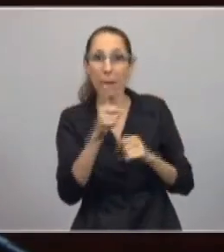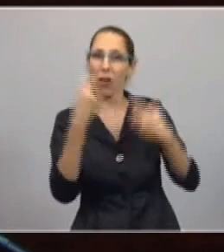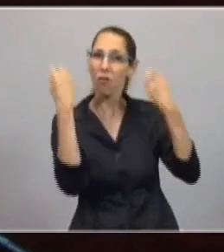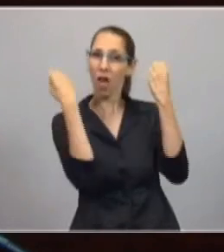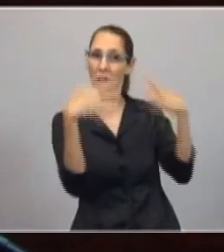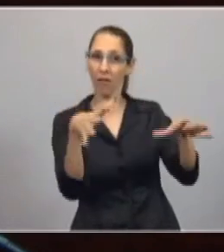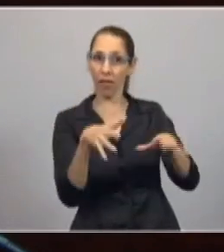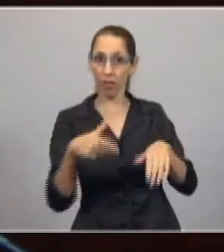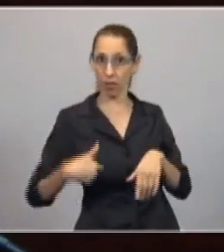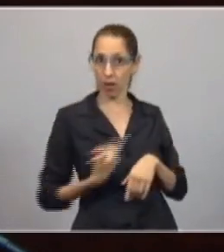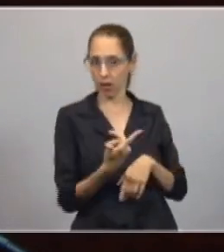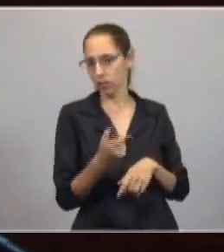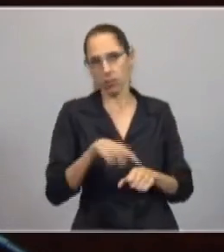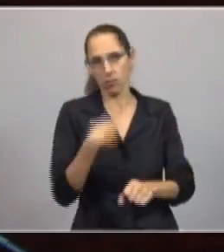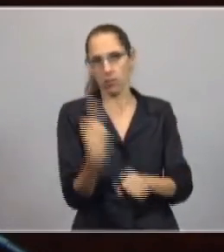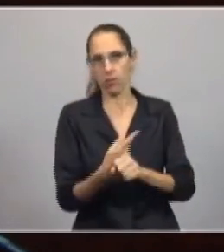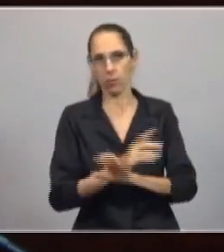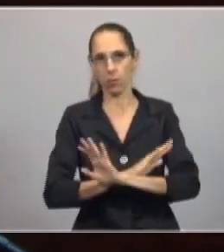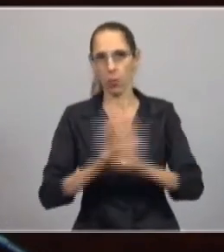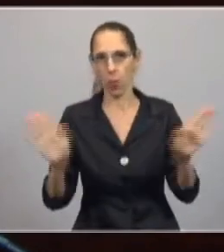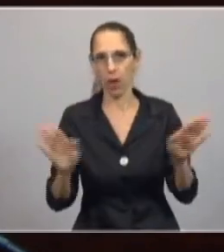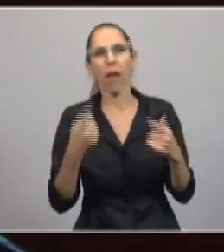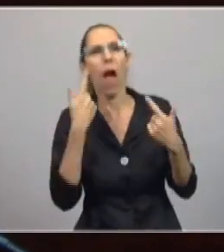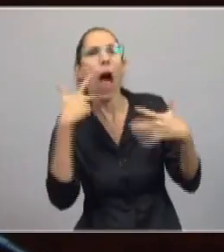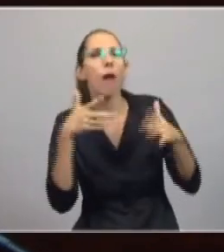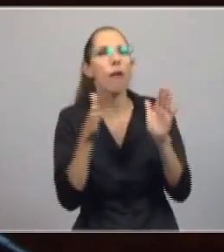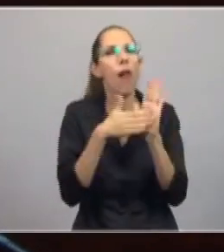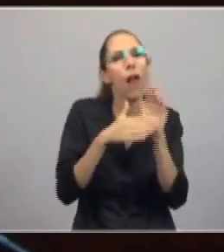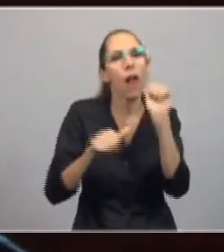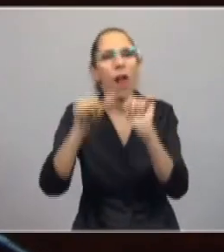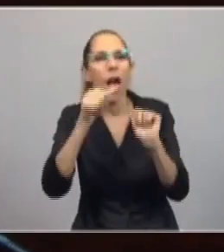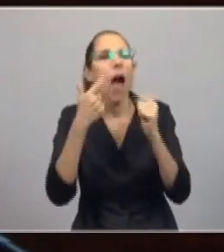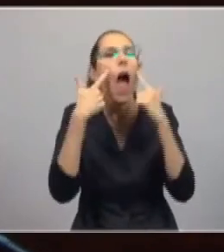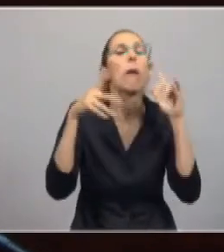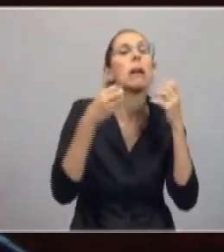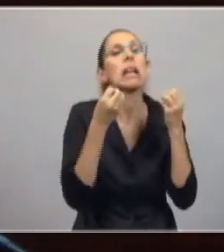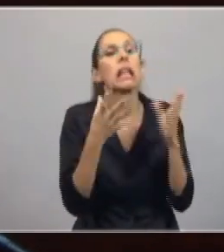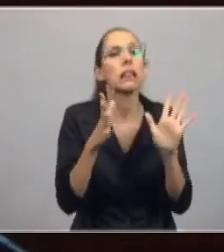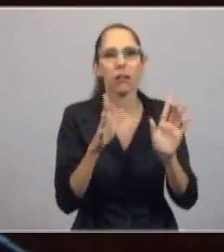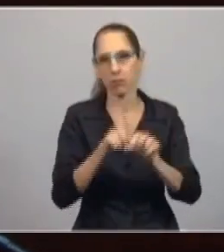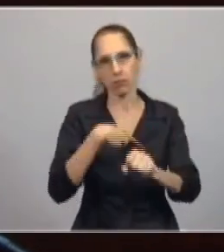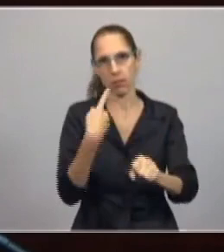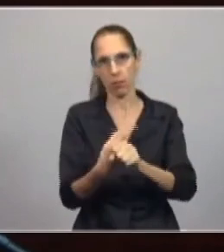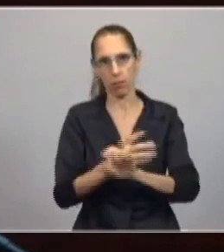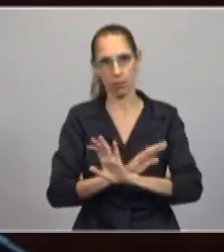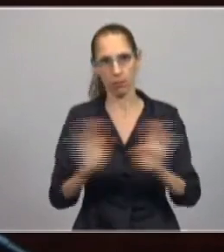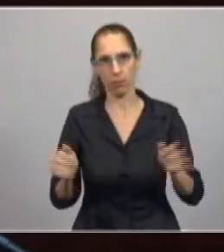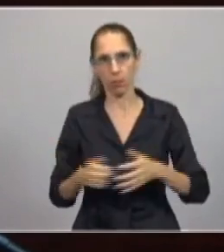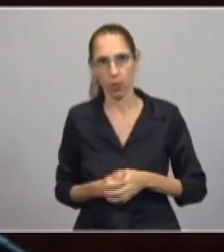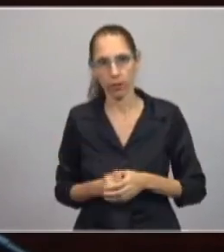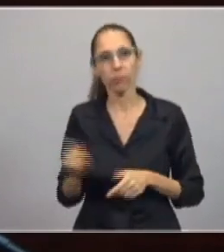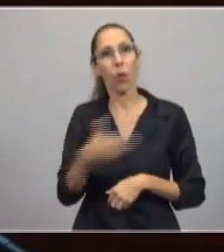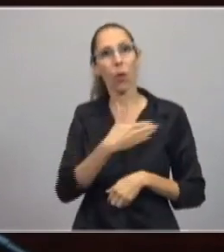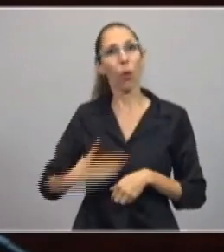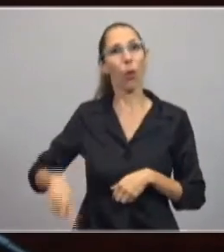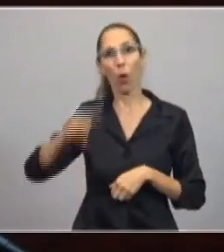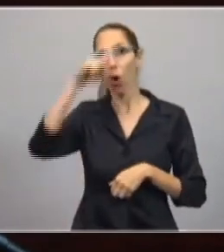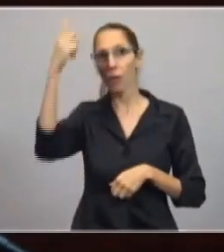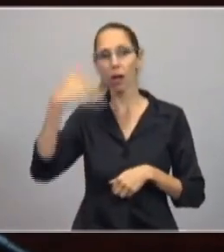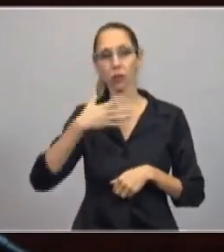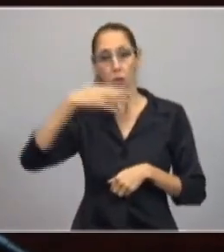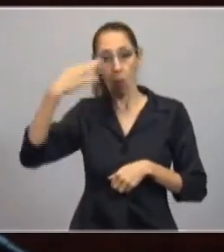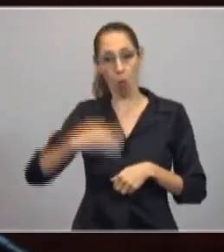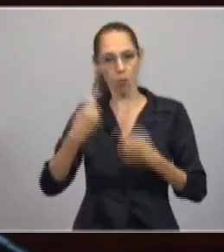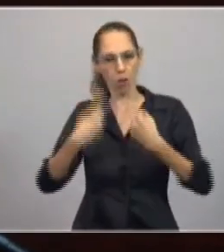a la sociedad y someterla a un experimento. Solo un gobierno que no responde a sus responsabilidades y es